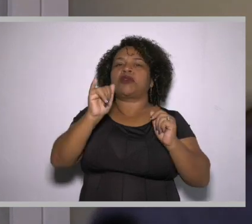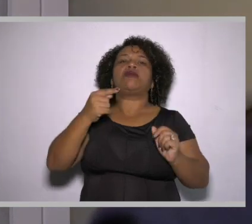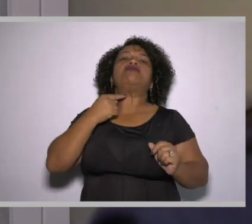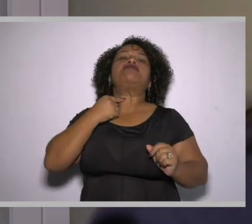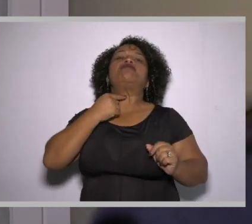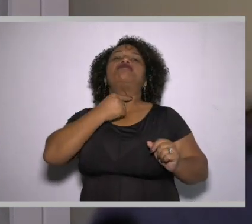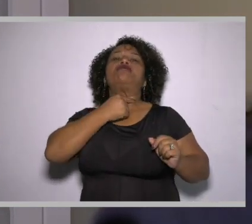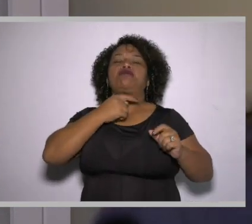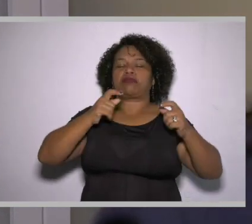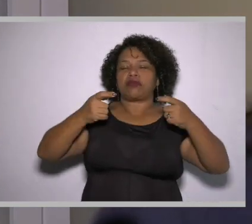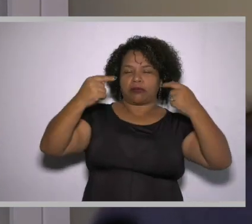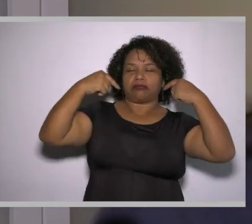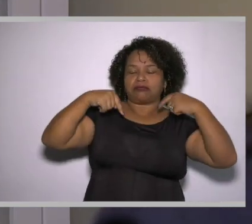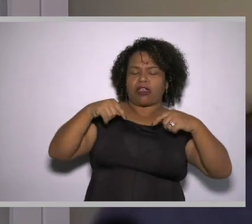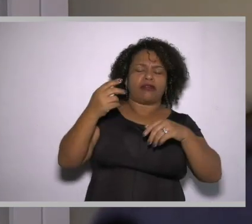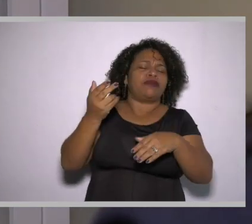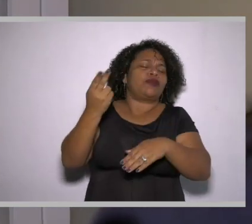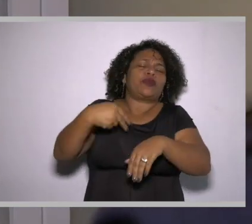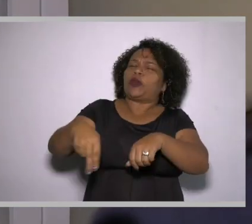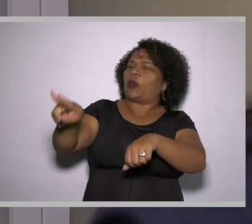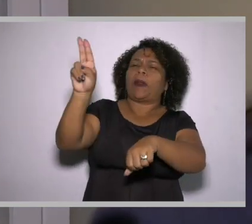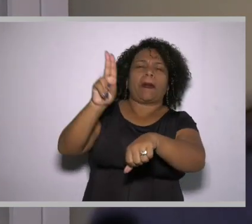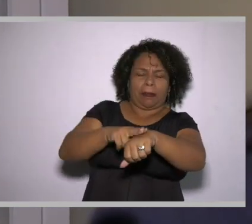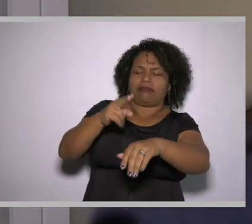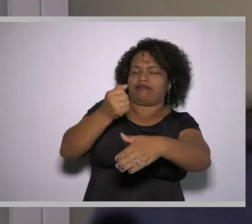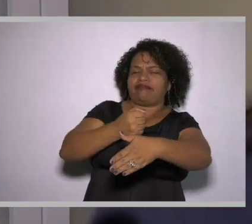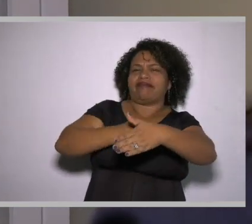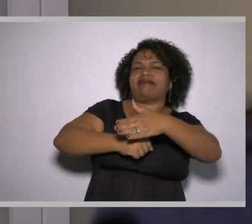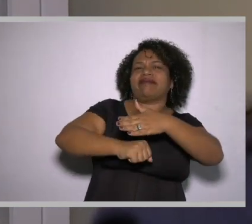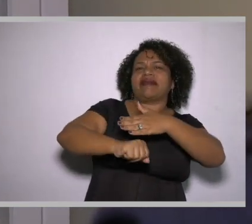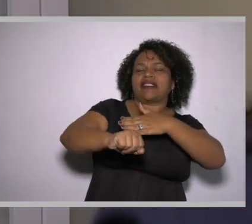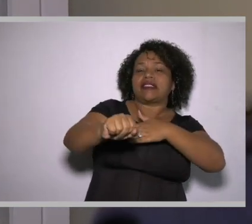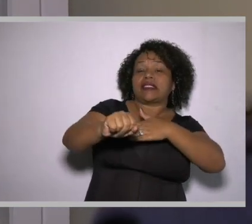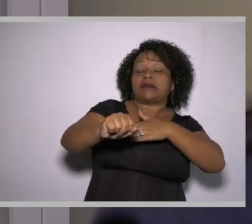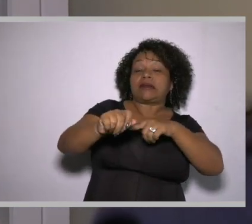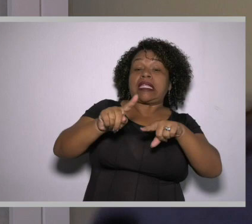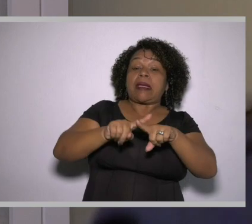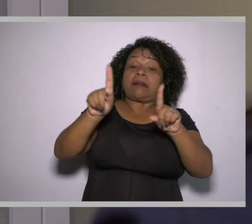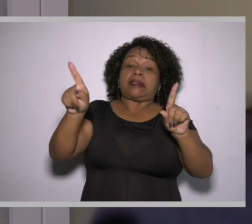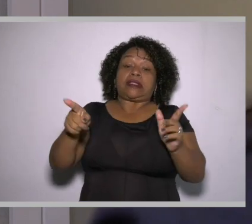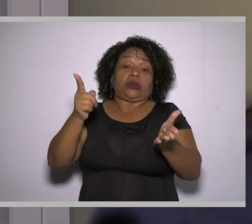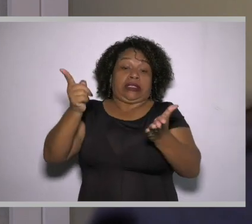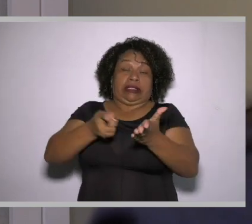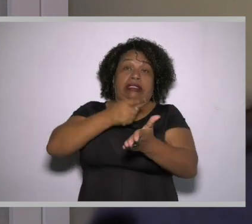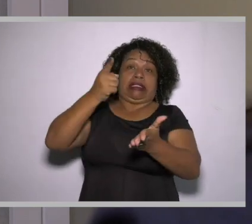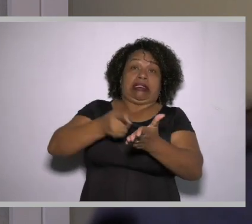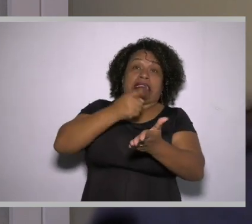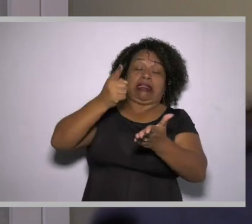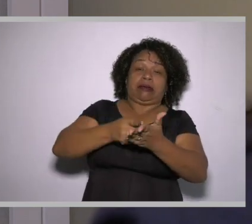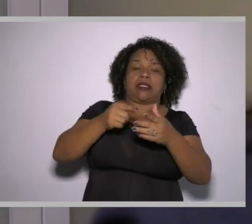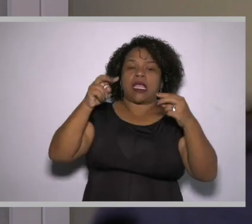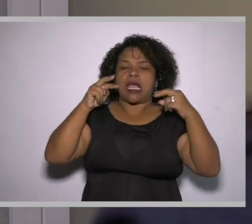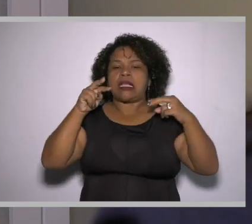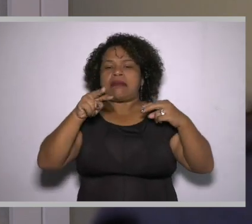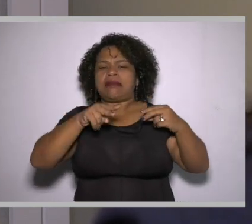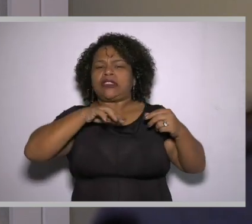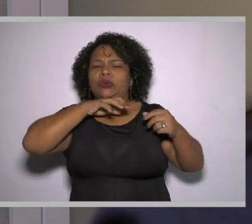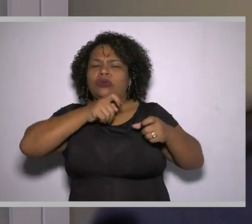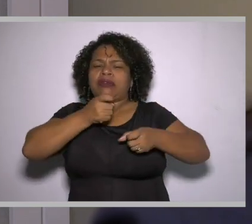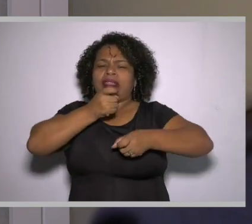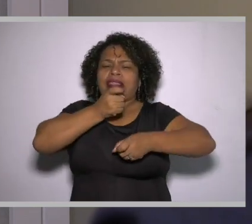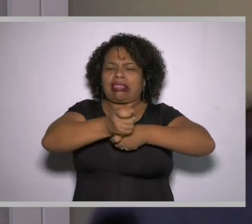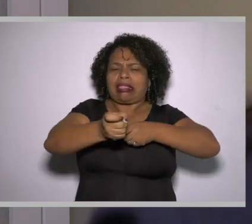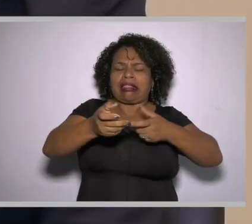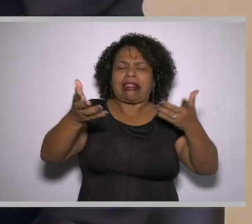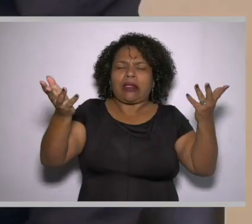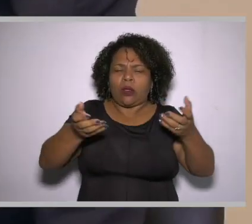cuales uno nace. Ahora bien, en algunas ocasiones se ve infectada por ciertos procesos infecciosos y se infectan y se